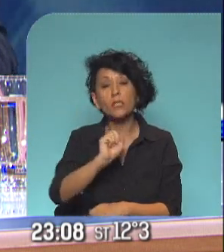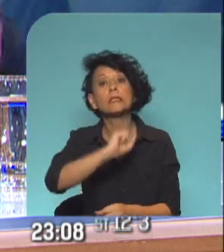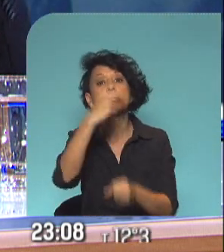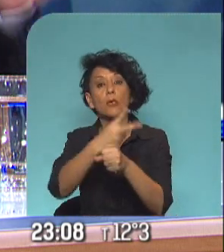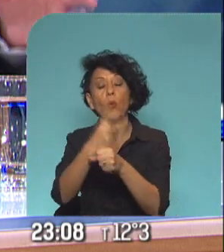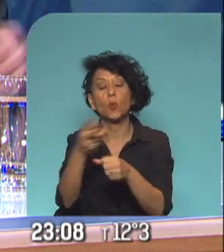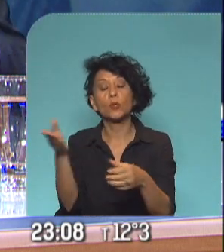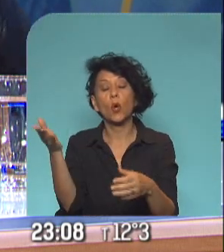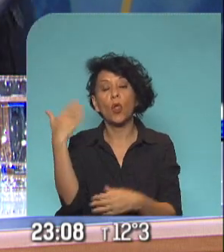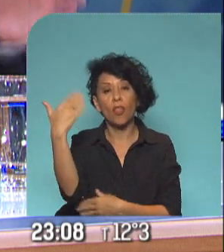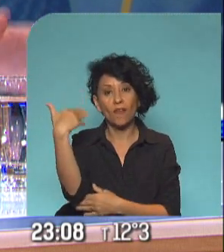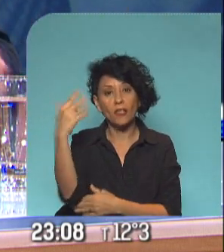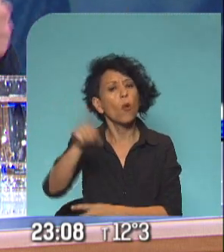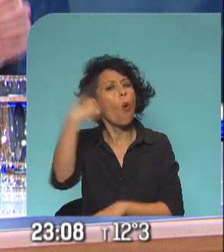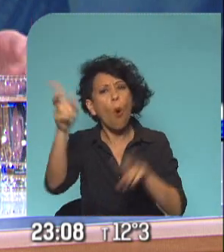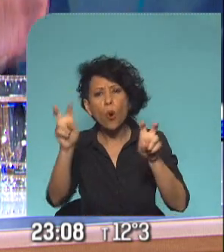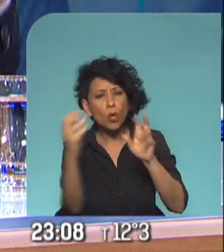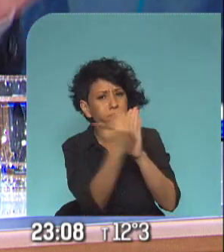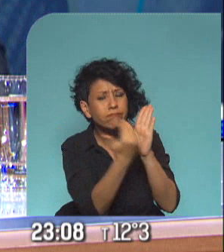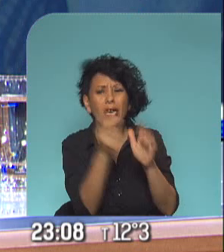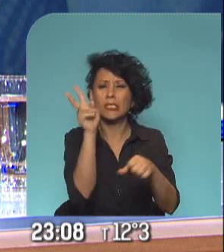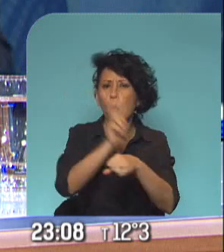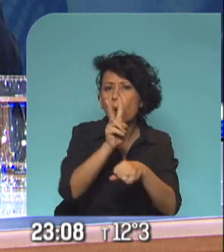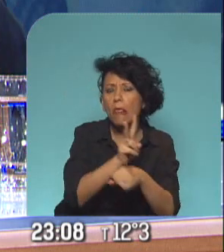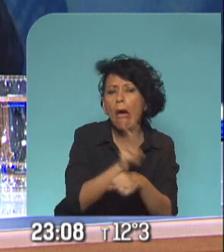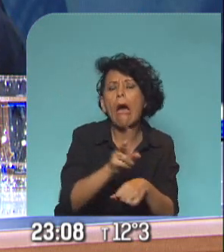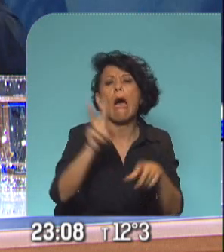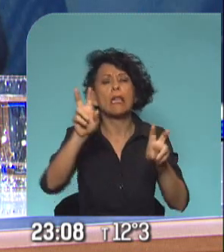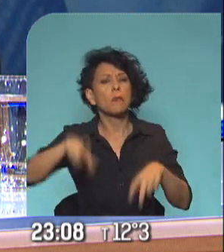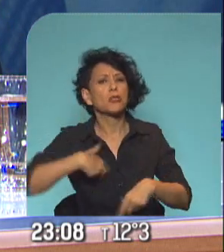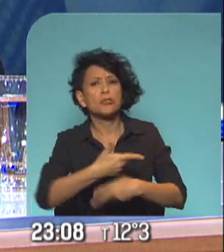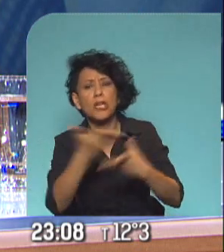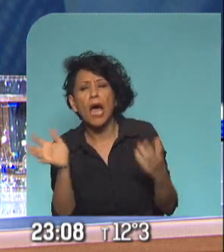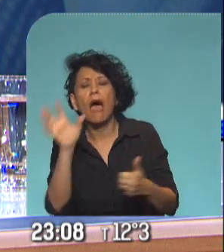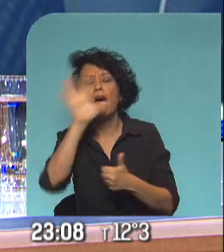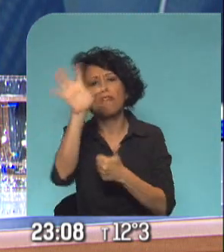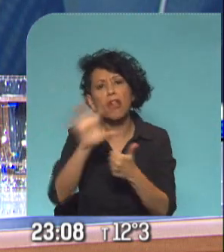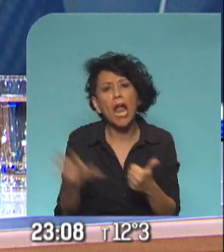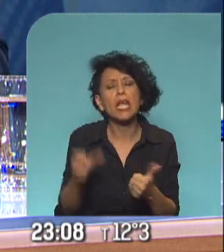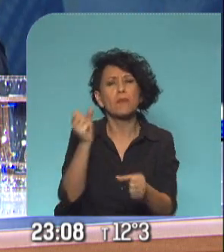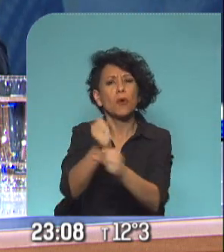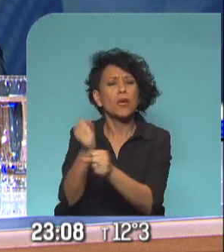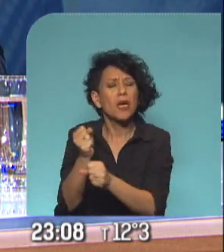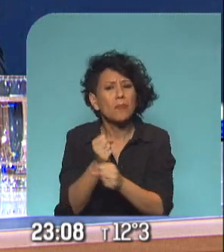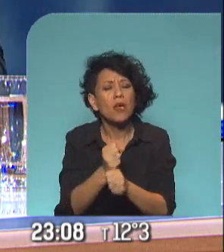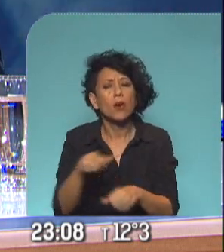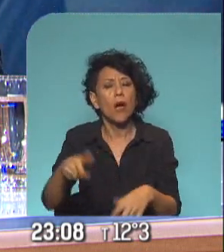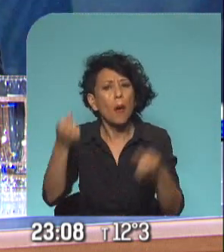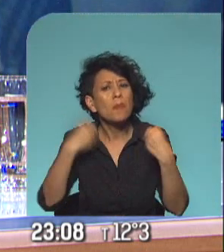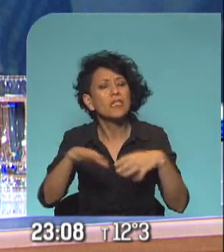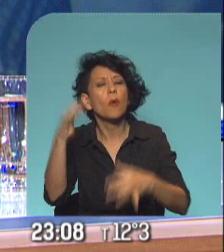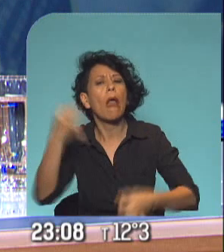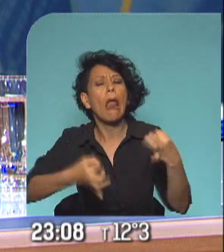otros temas enfocados en la seguridad, también la cuestión social, federalismo, empleo. Vamos a ir un ratito a eso, pero comencemos a analizar